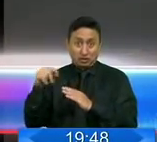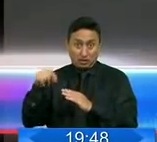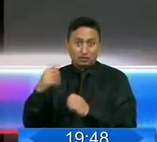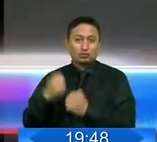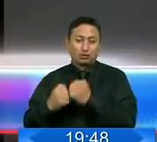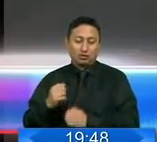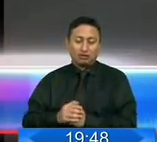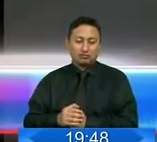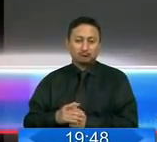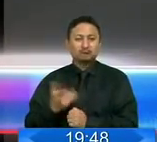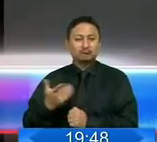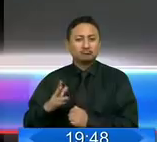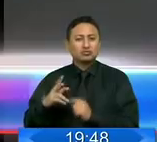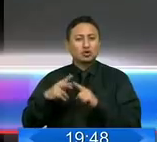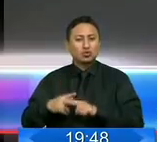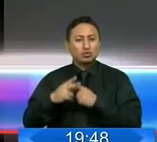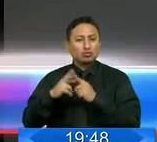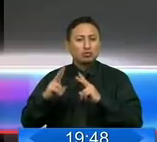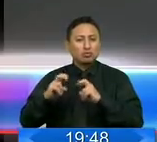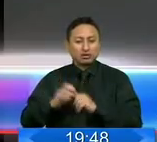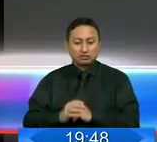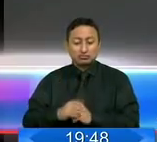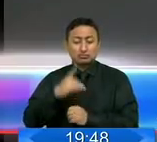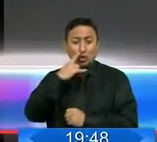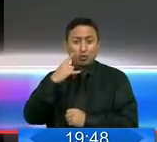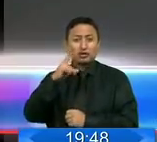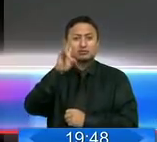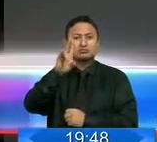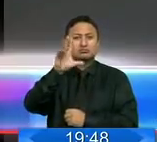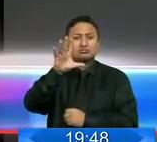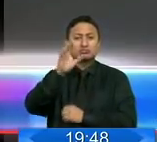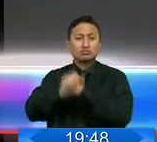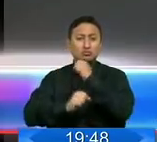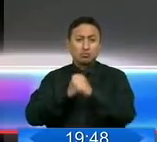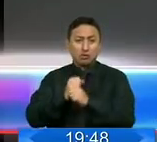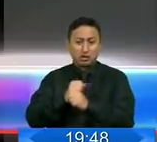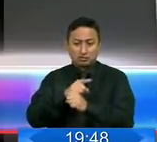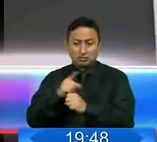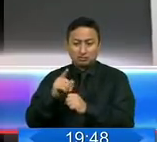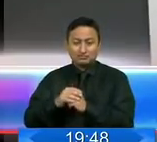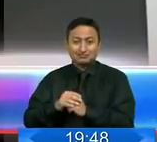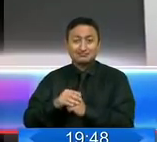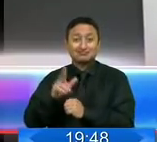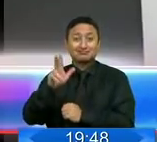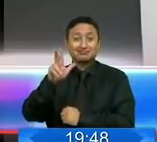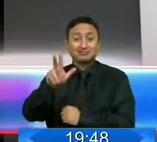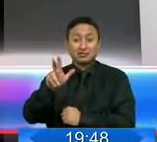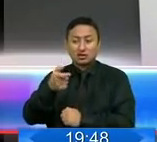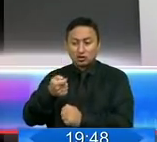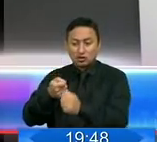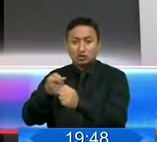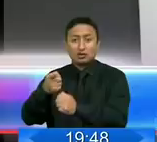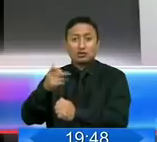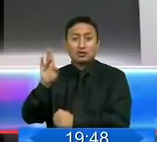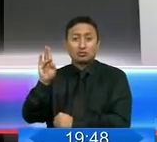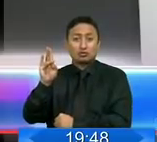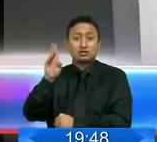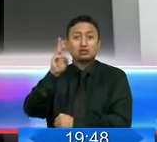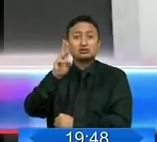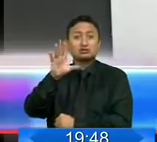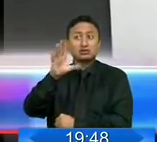las investigaciones, el hombre de 75 años de edad asestó 3 puñaladas en el pecho a su conviviente de